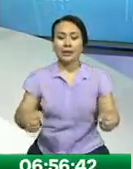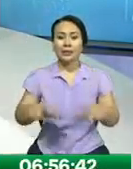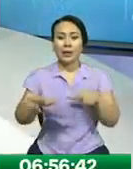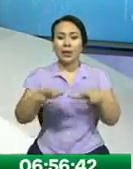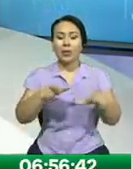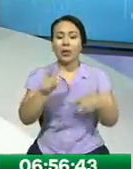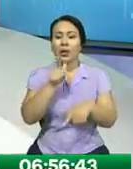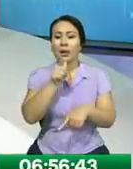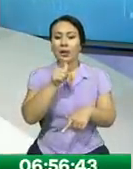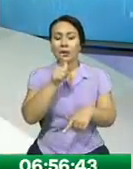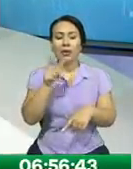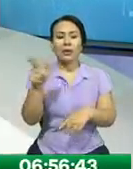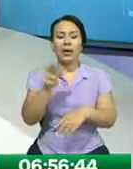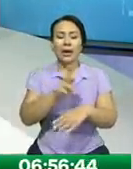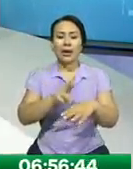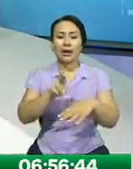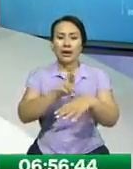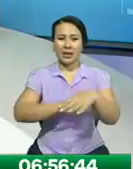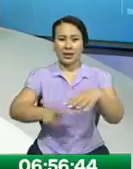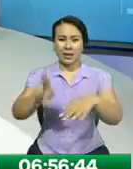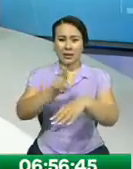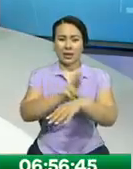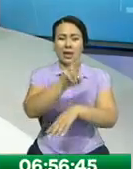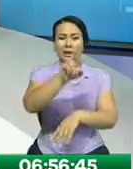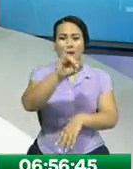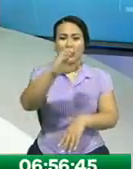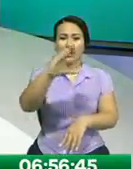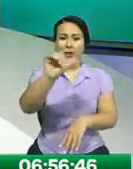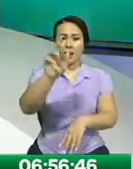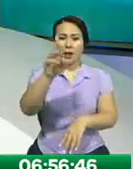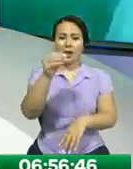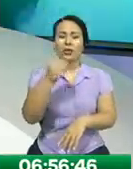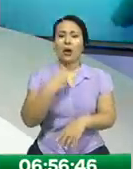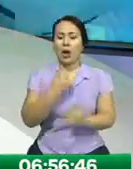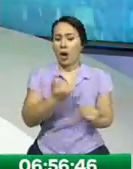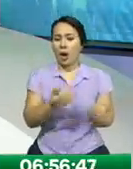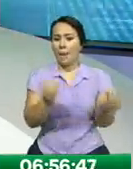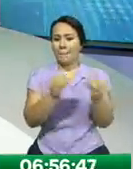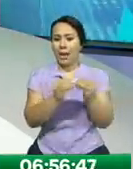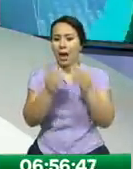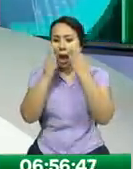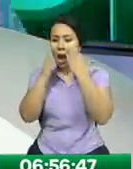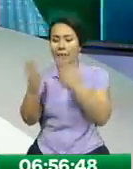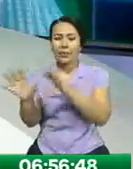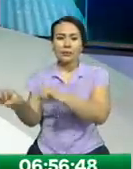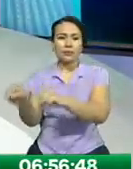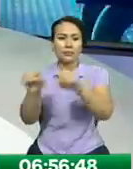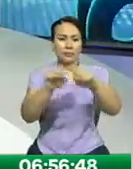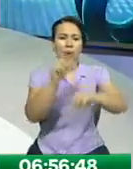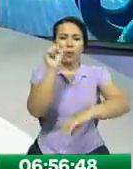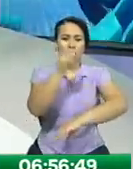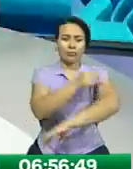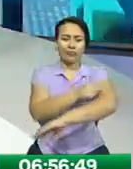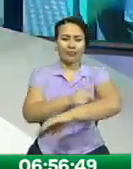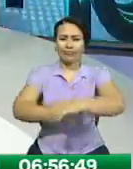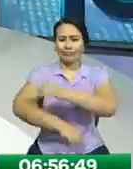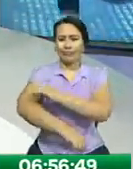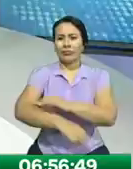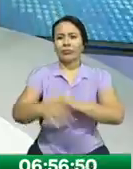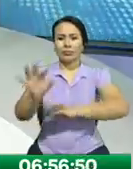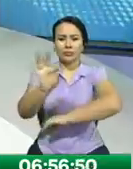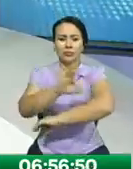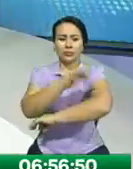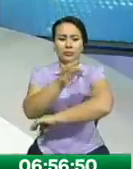Rehabilitación Social, Ricardo Camacho, quien también aseguró que ya recibió atención y que sus heridas fueron